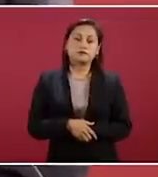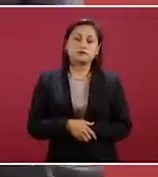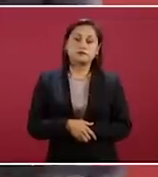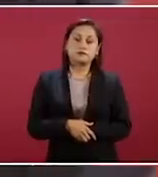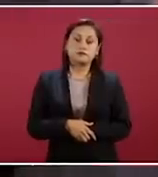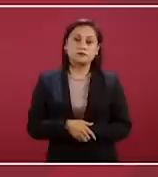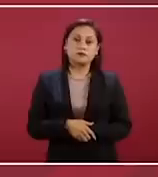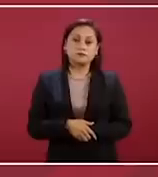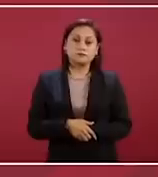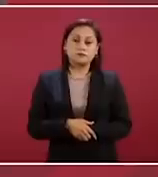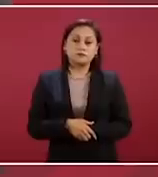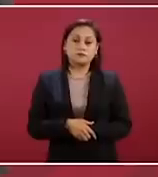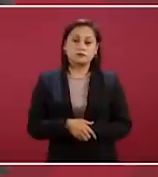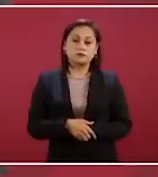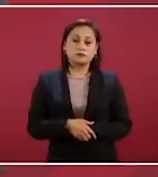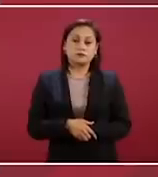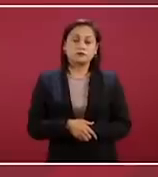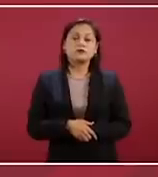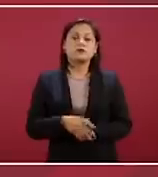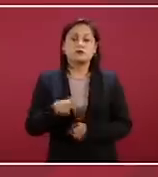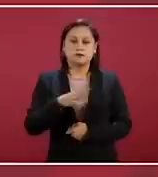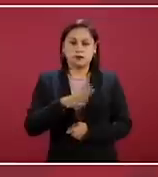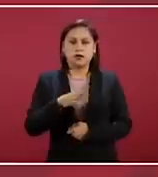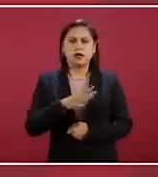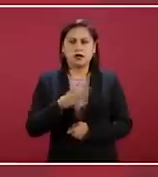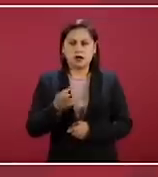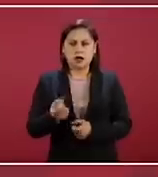unas estaciones de radio